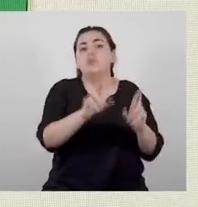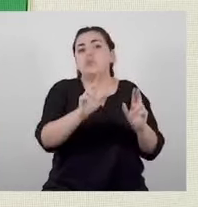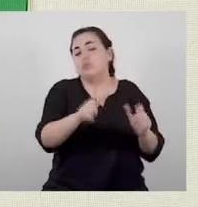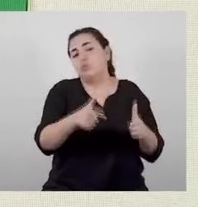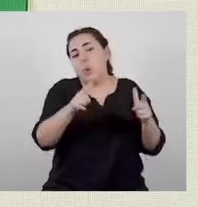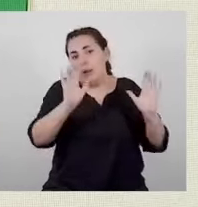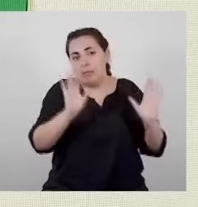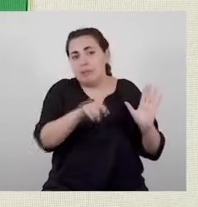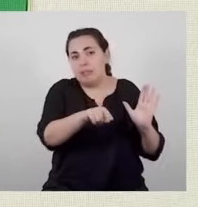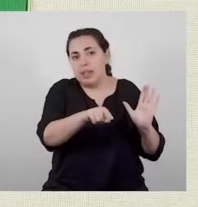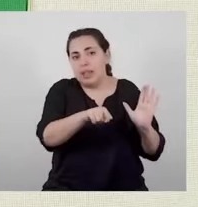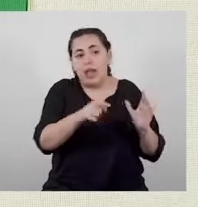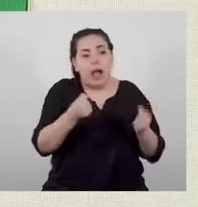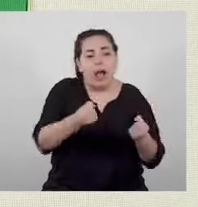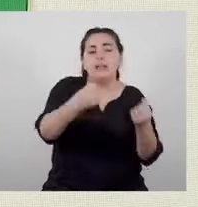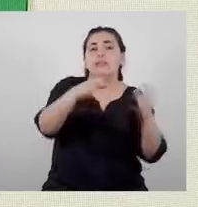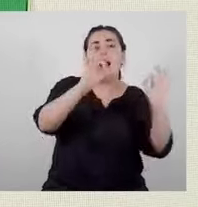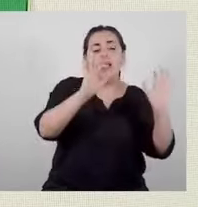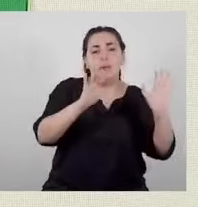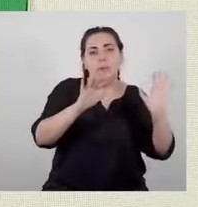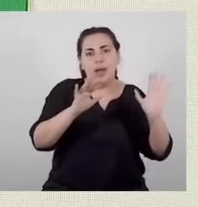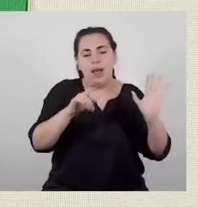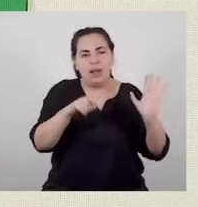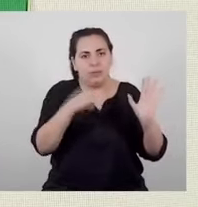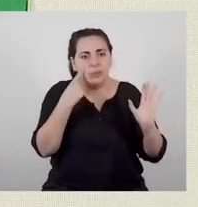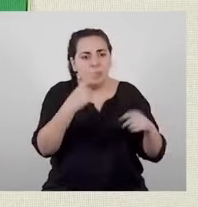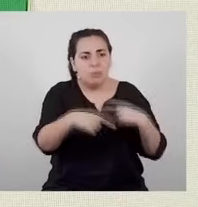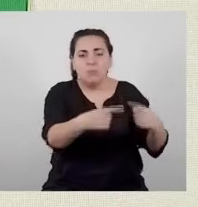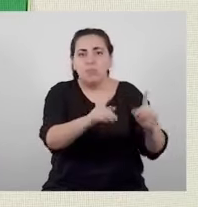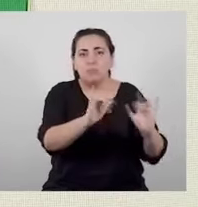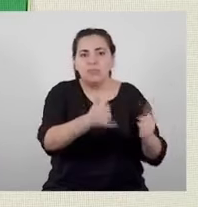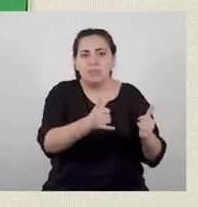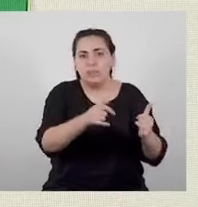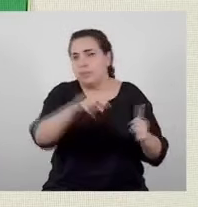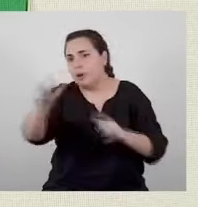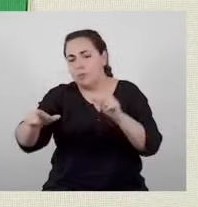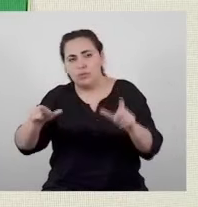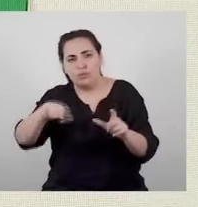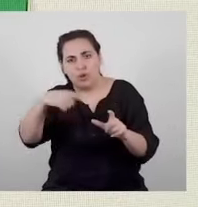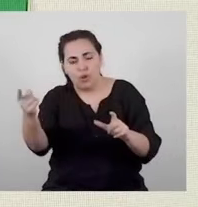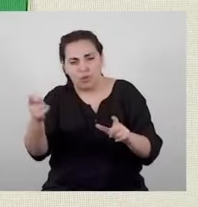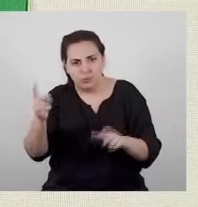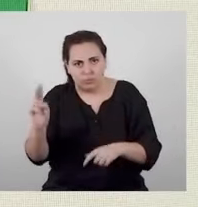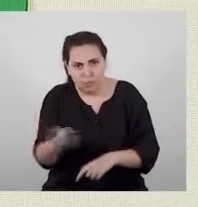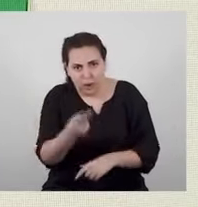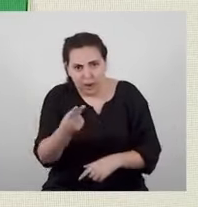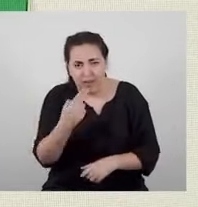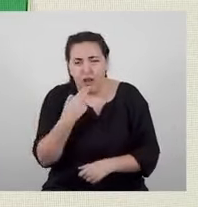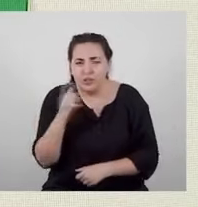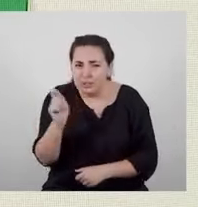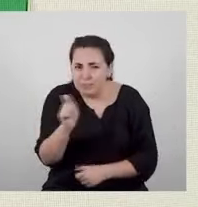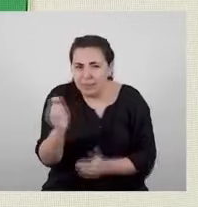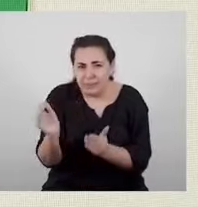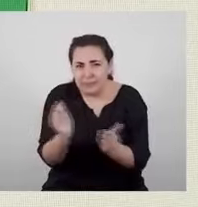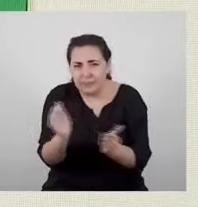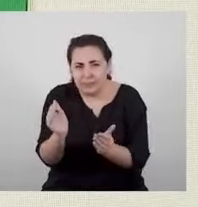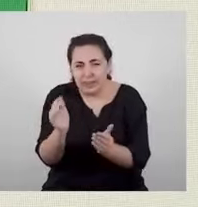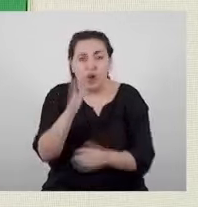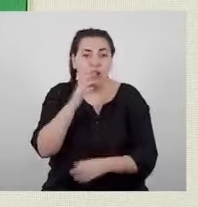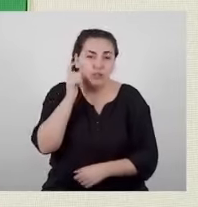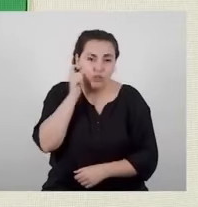siga presente siga viva pero vamos a terminar con la vida de un pibe de 11 meses de